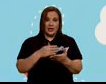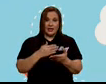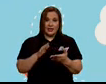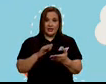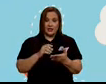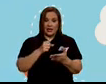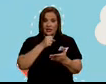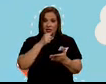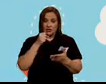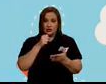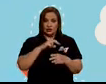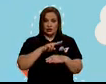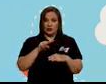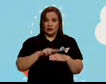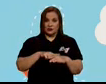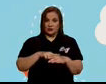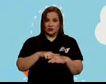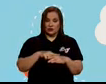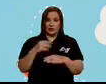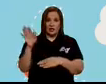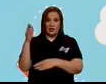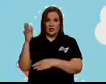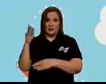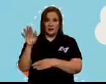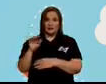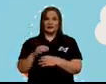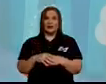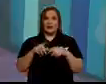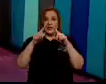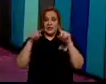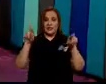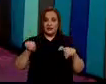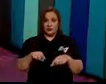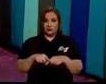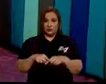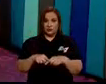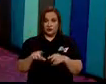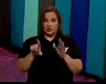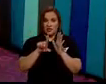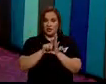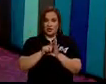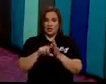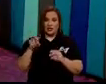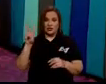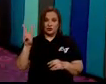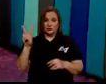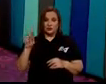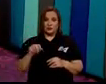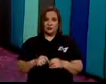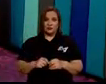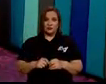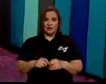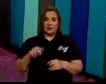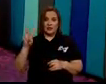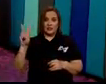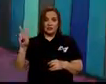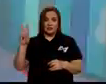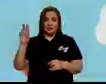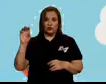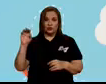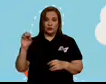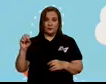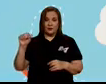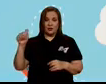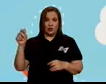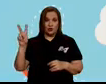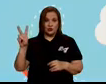de uso corresponde a la ley 2 del 2012, ¿verdad? Aquí entonces